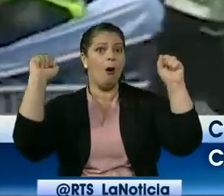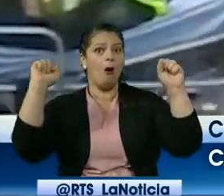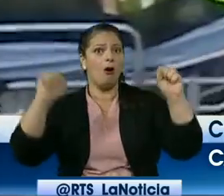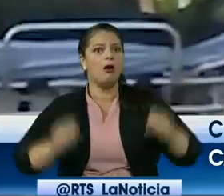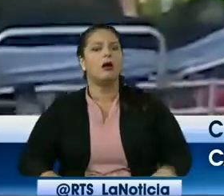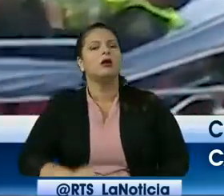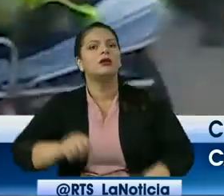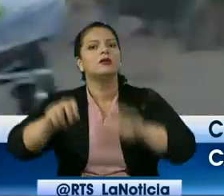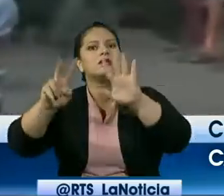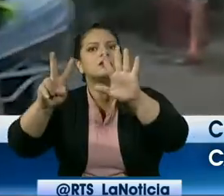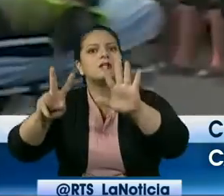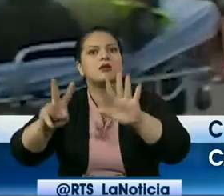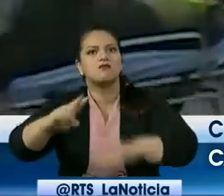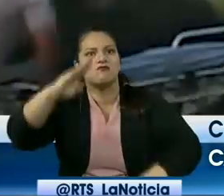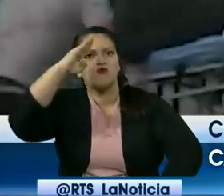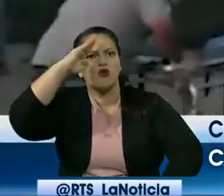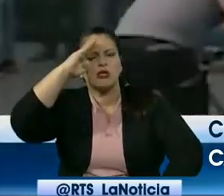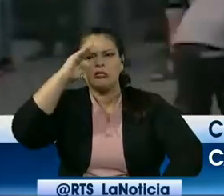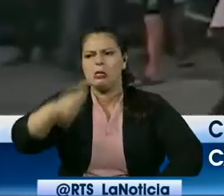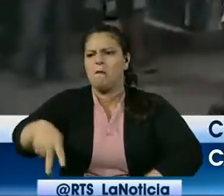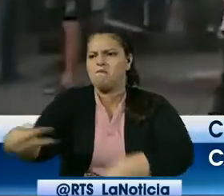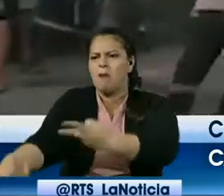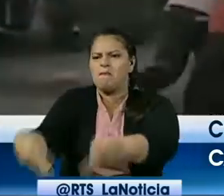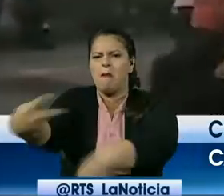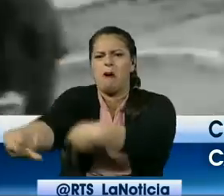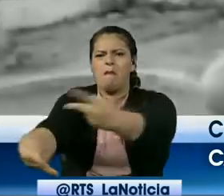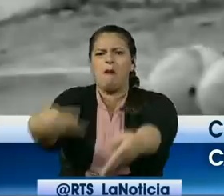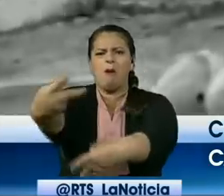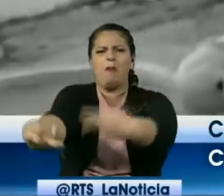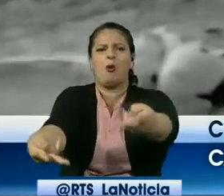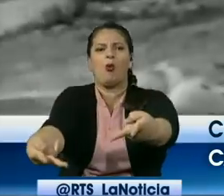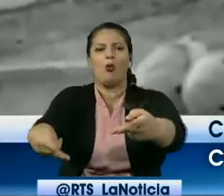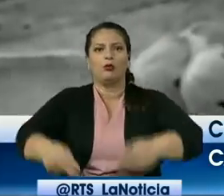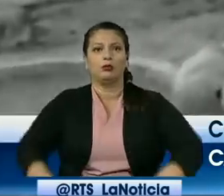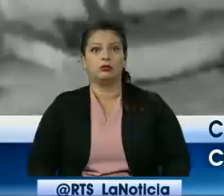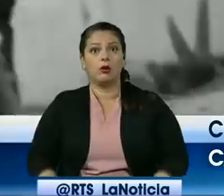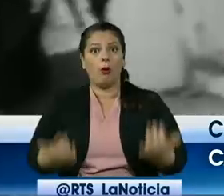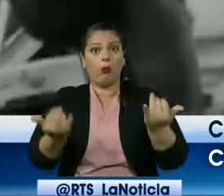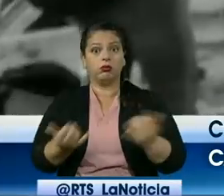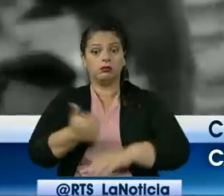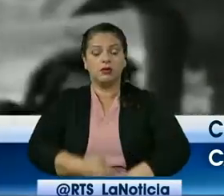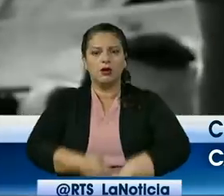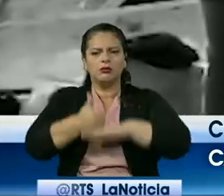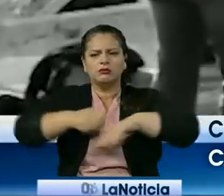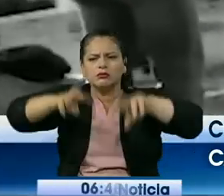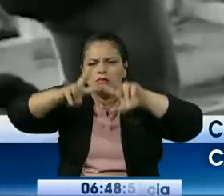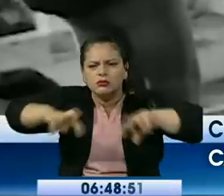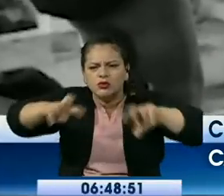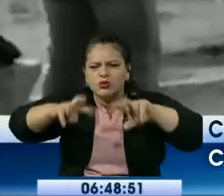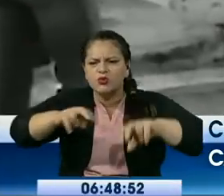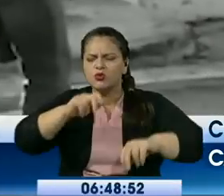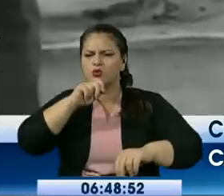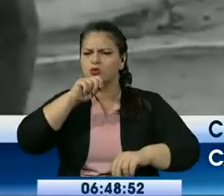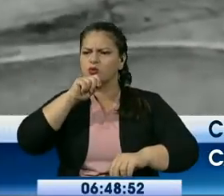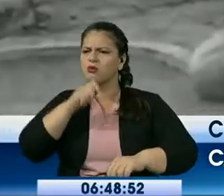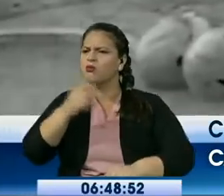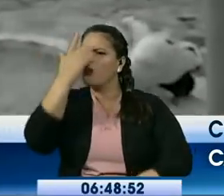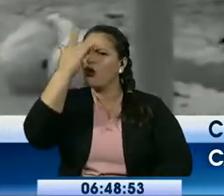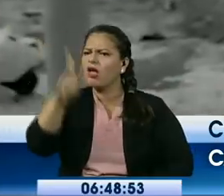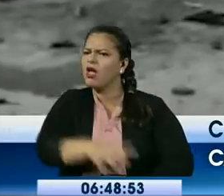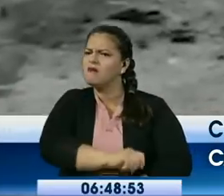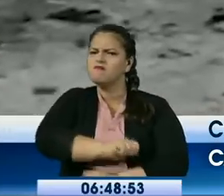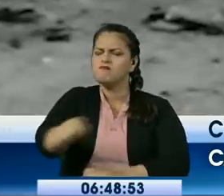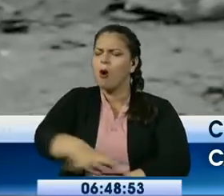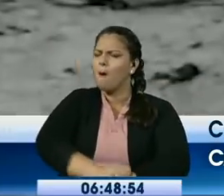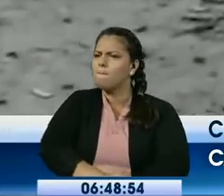heridos. Las autoridades investigan si el ataque está relacionado con el asalto a un camión blindado, denunciado casi al mismo